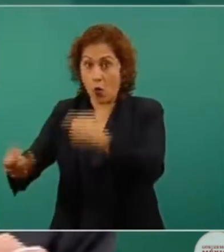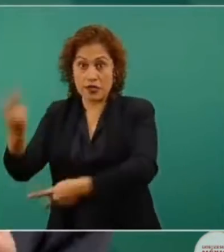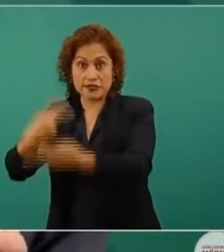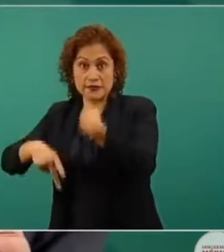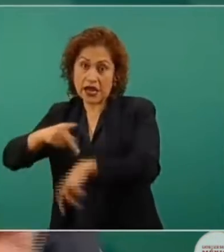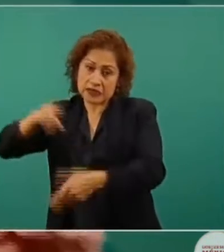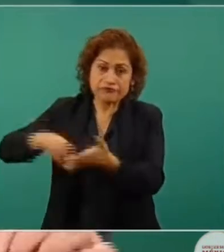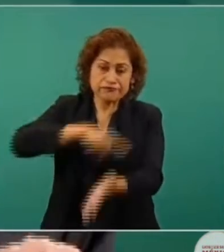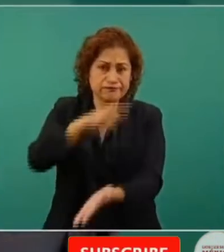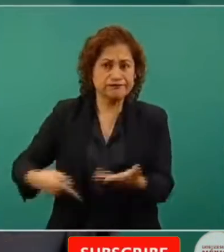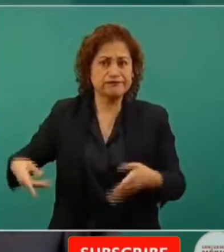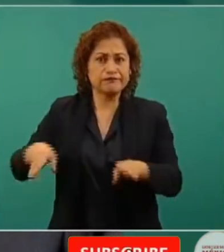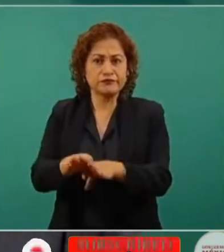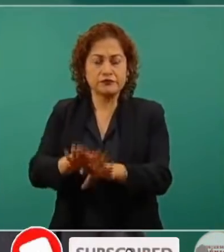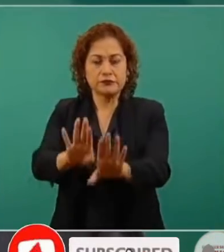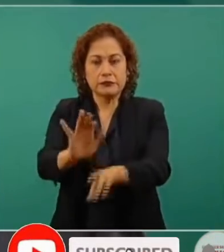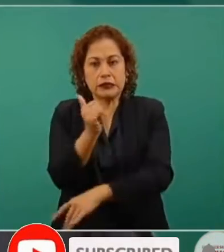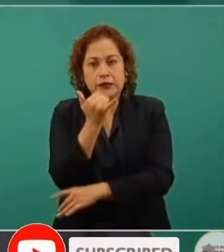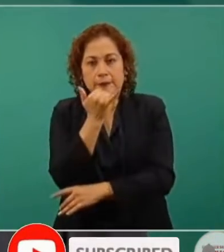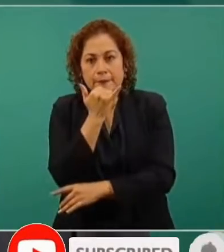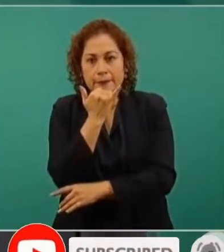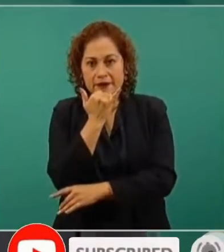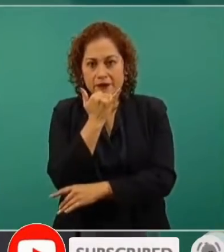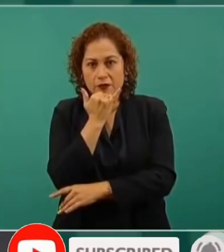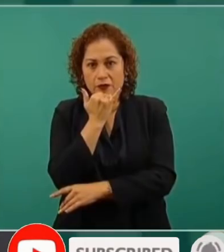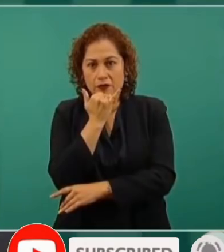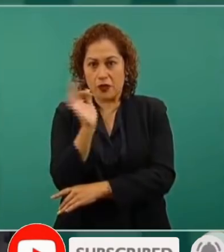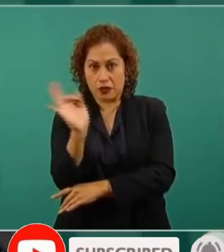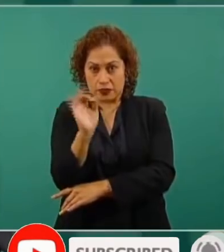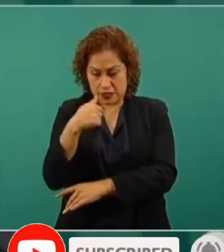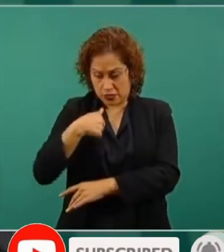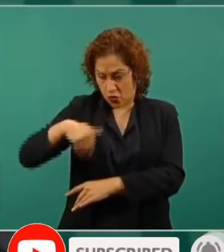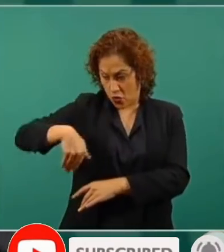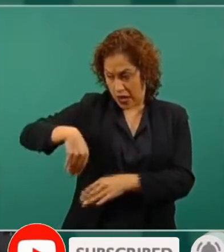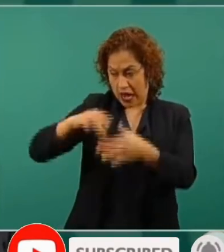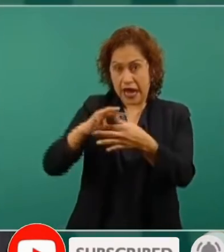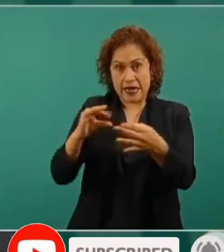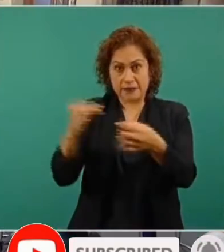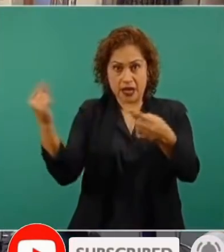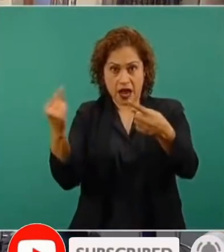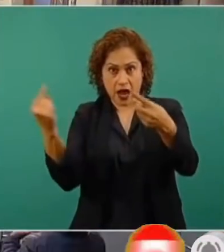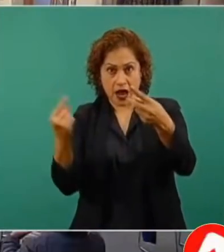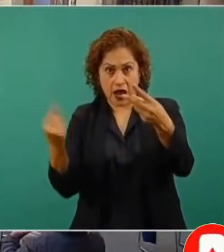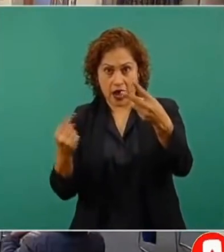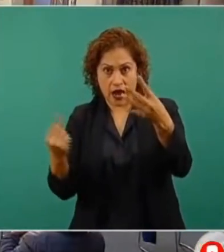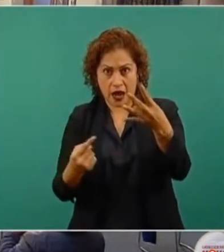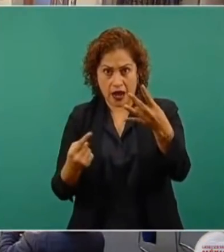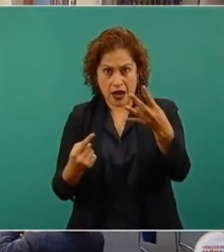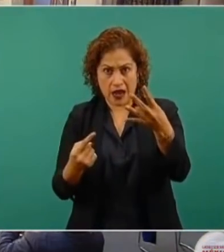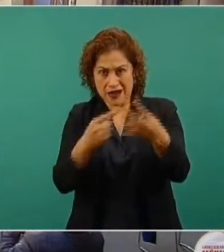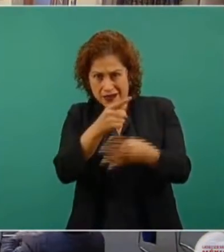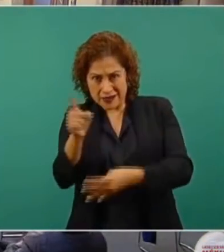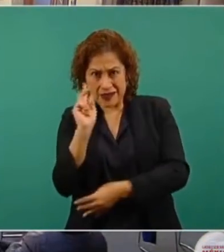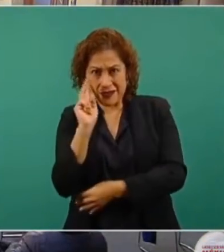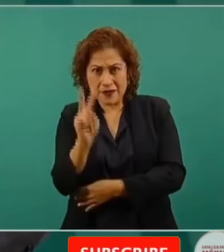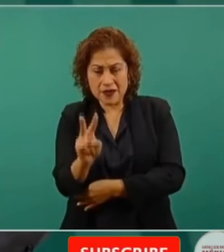podemos puntualizar unos cuantos datos que les he dado en el tiempo que me permite el presidente de la República, esta es